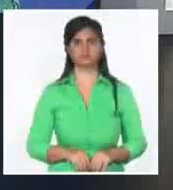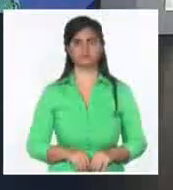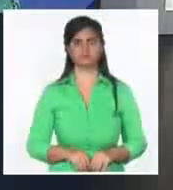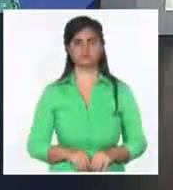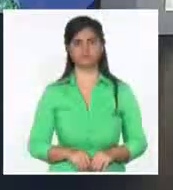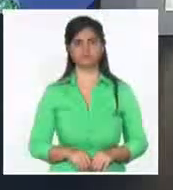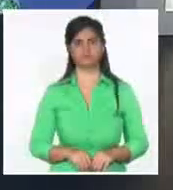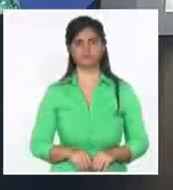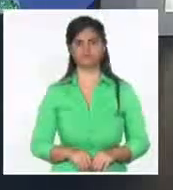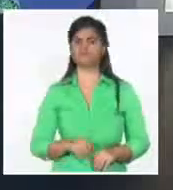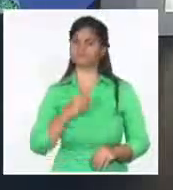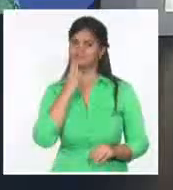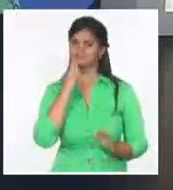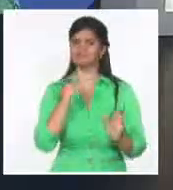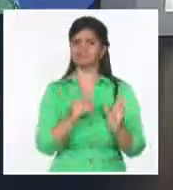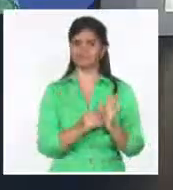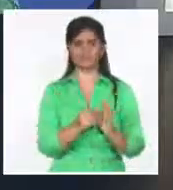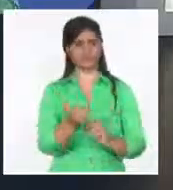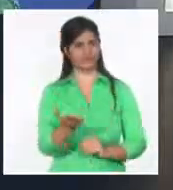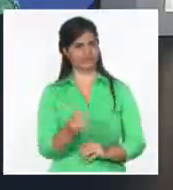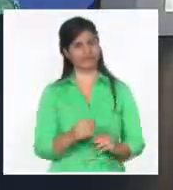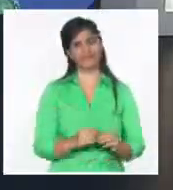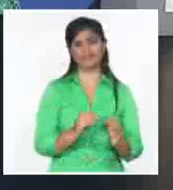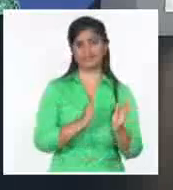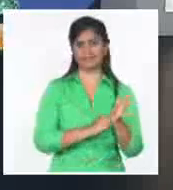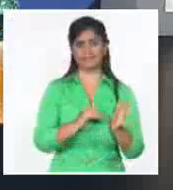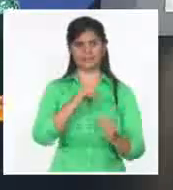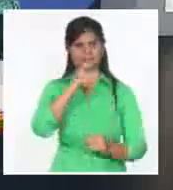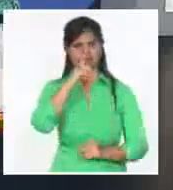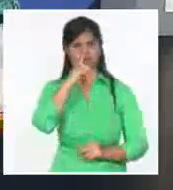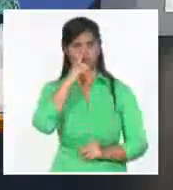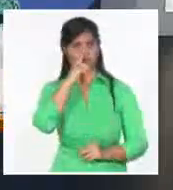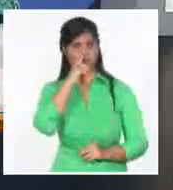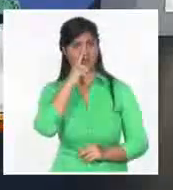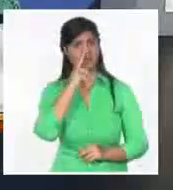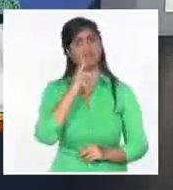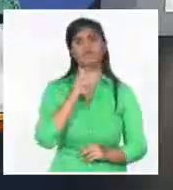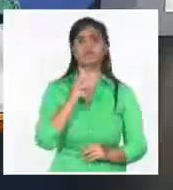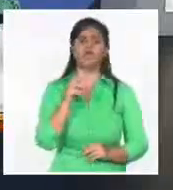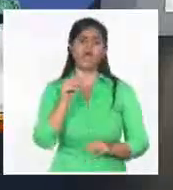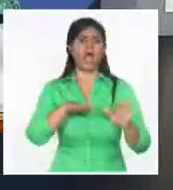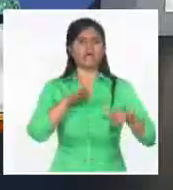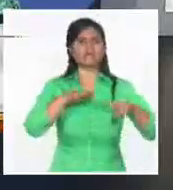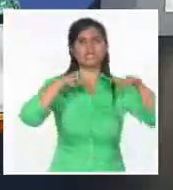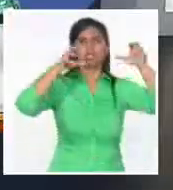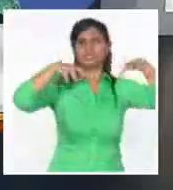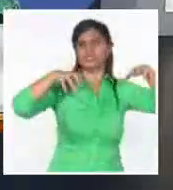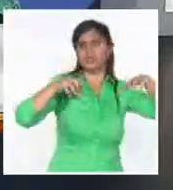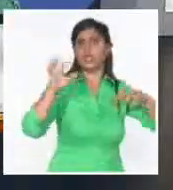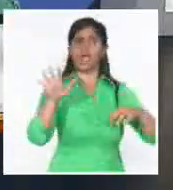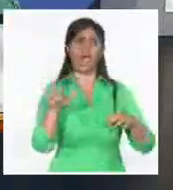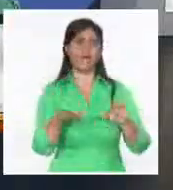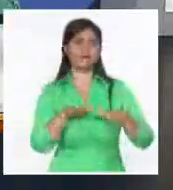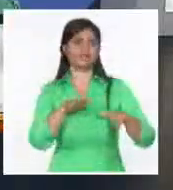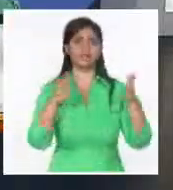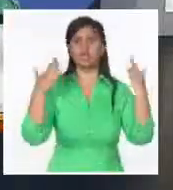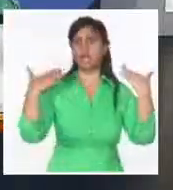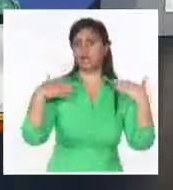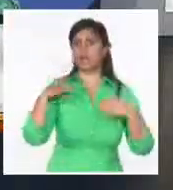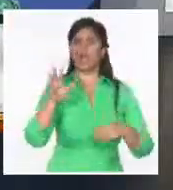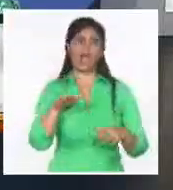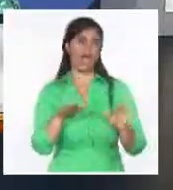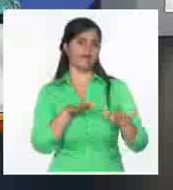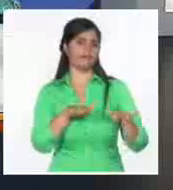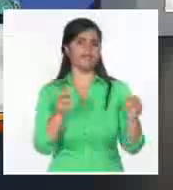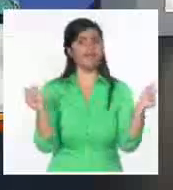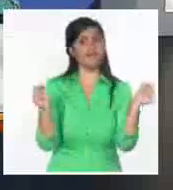Buenas tardes. Abrimos el mes de noviembre con una combinación de sistemas de carácter tropical y otros invernales sobre nuestra área. Próximo al occidente del país,